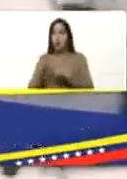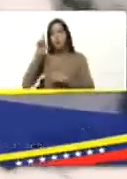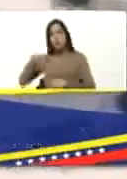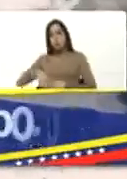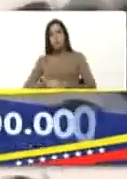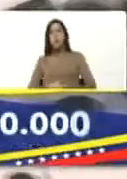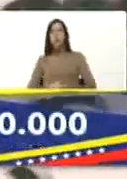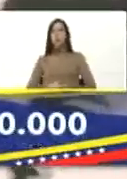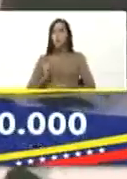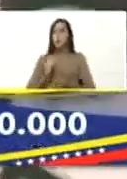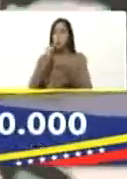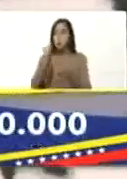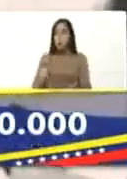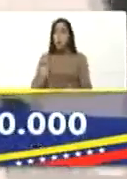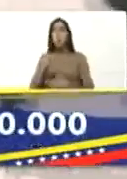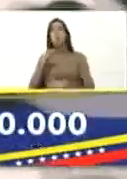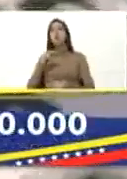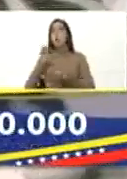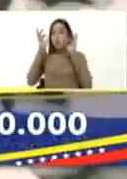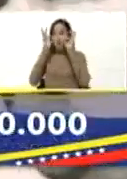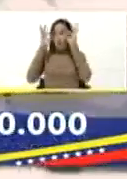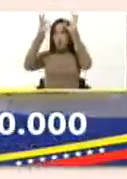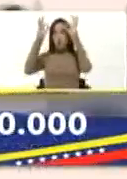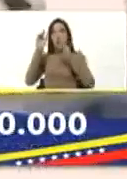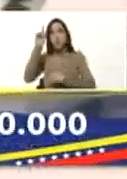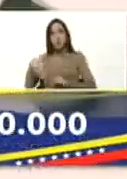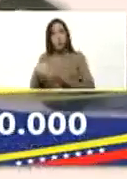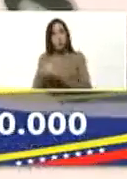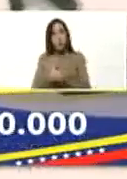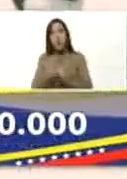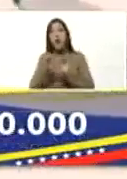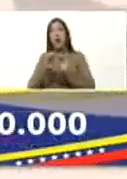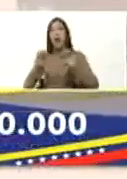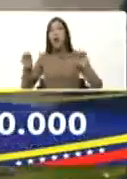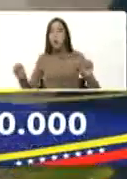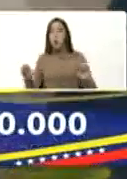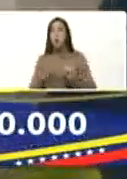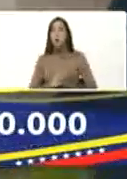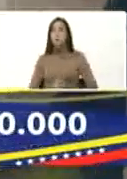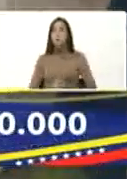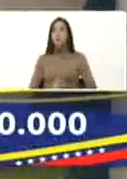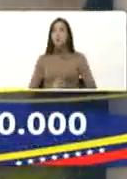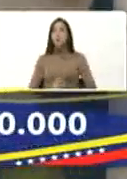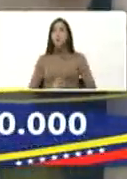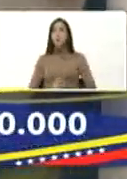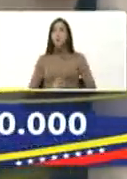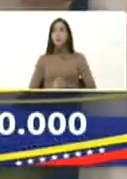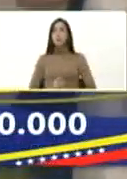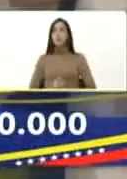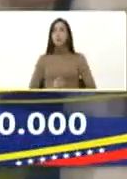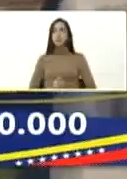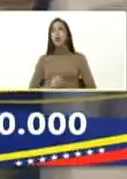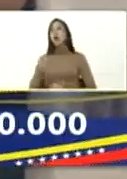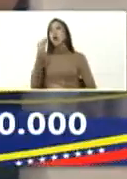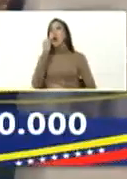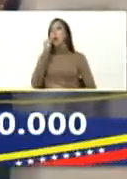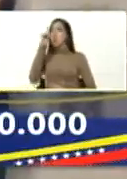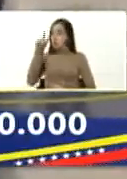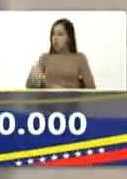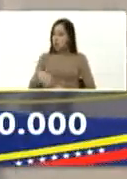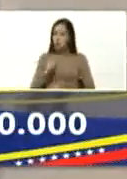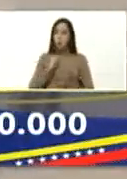el bono Simón Rodríguez a través de la parte de educación. Y por supuesto, en la parte alimentaria también